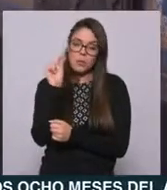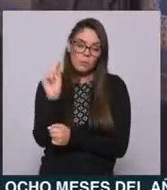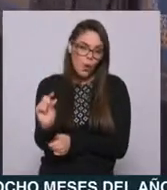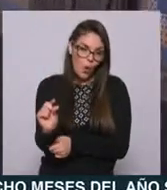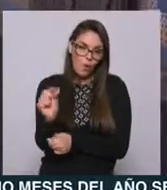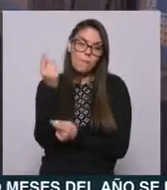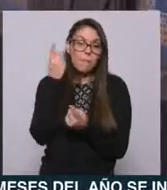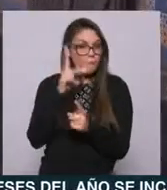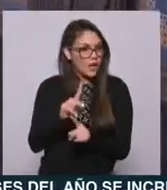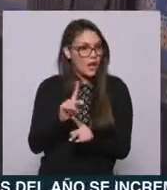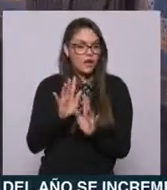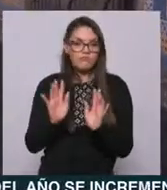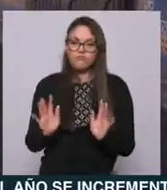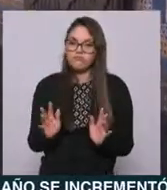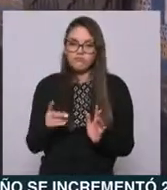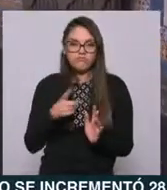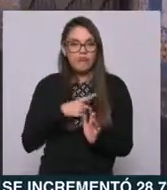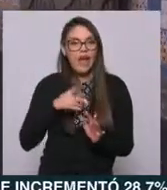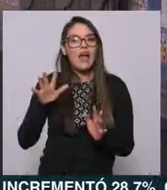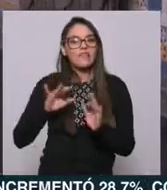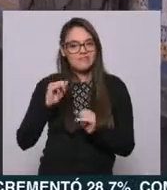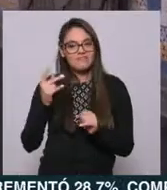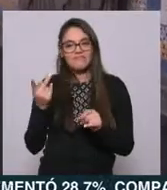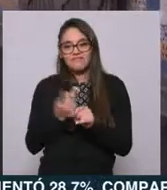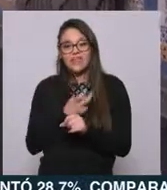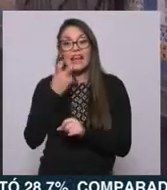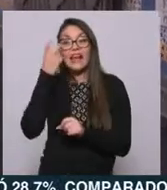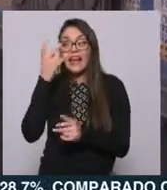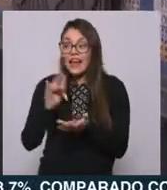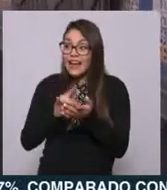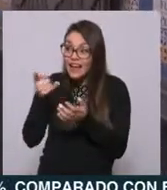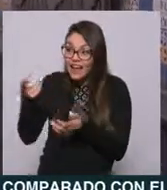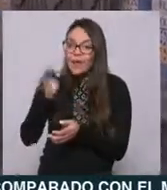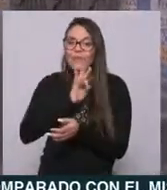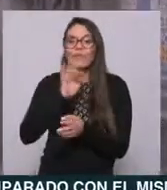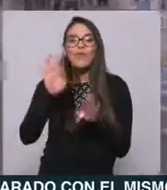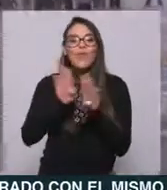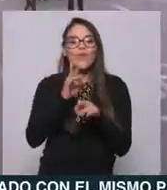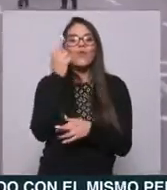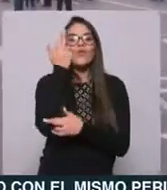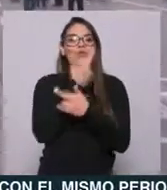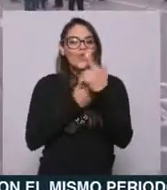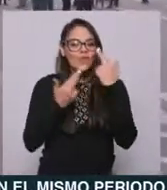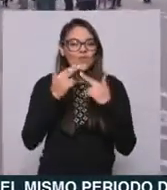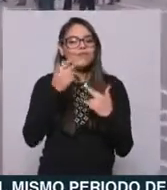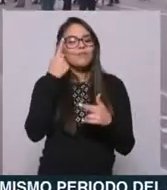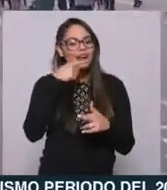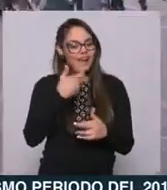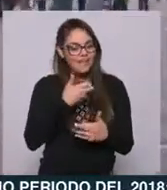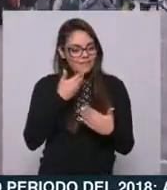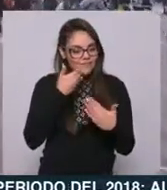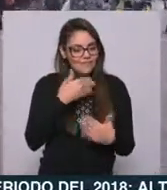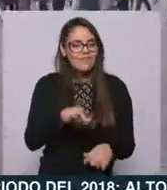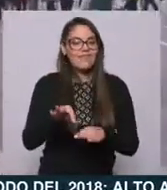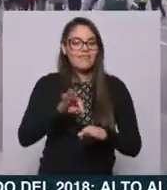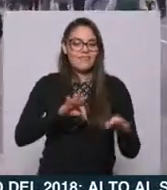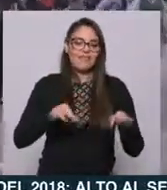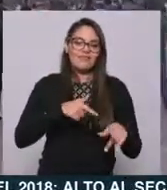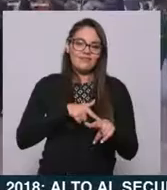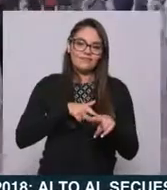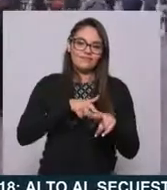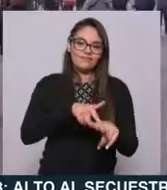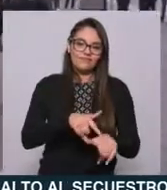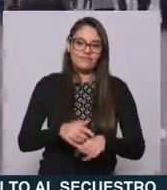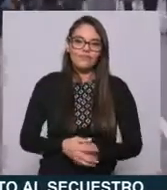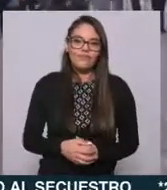pero pasa y esto nos permite evaluar, cómo lo podemos hacer mucho mejor hacia adelante. Relativamente poco,